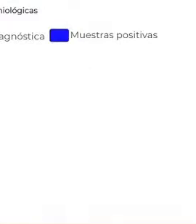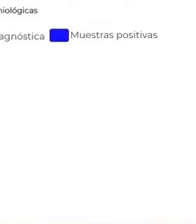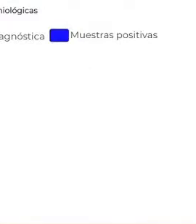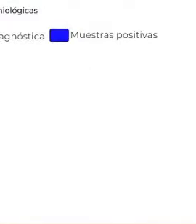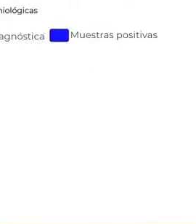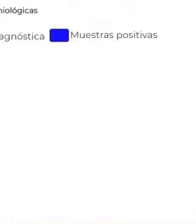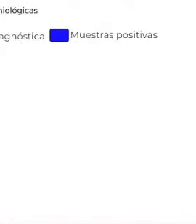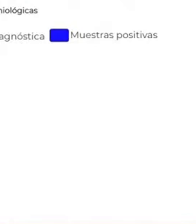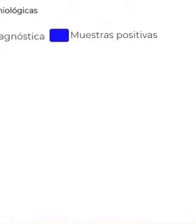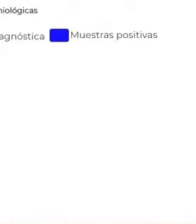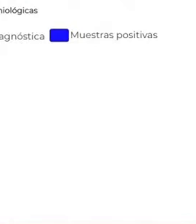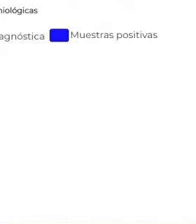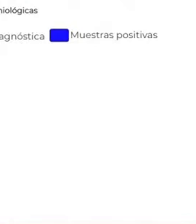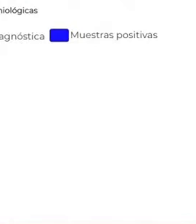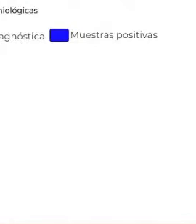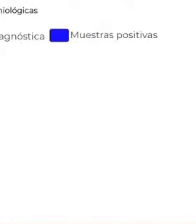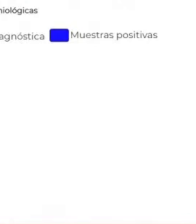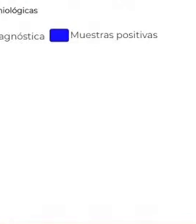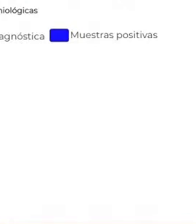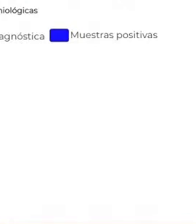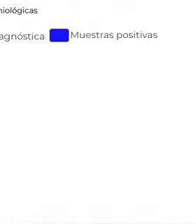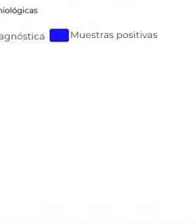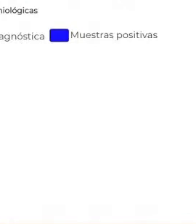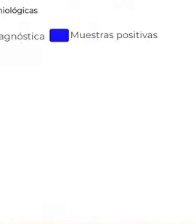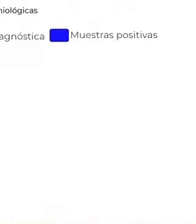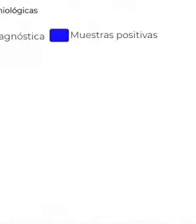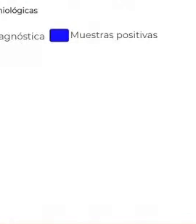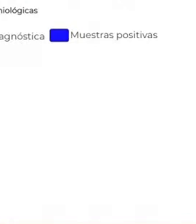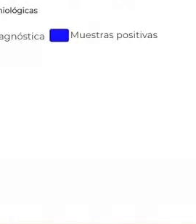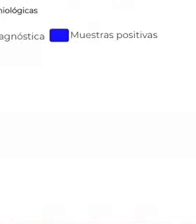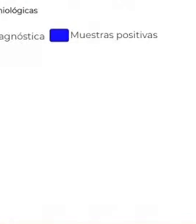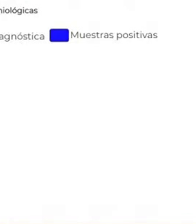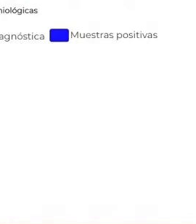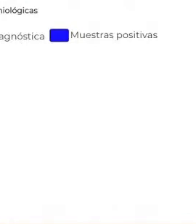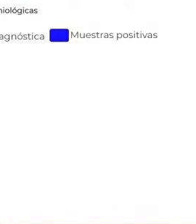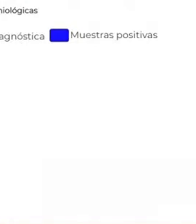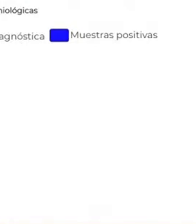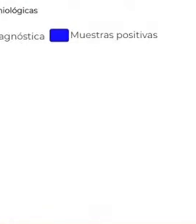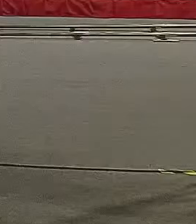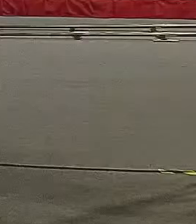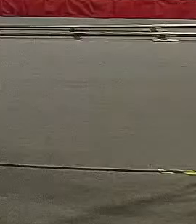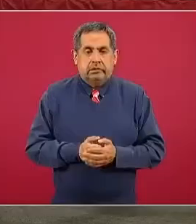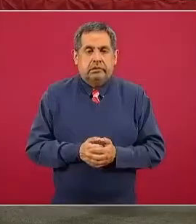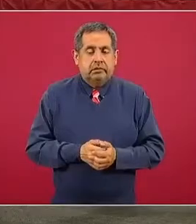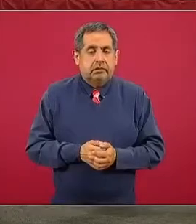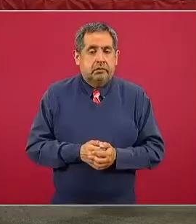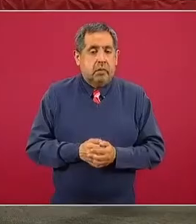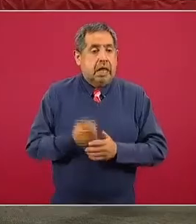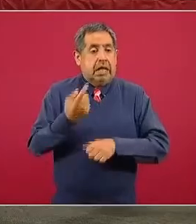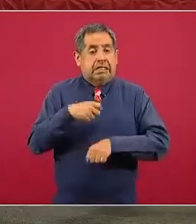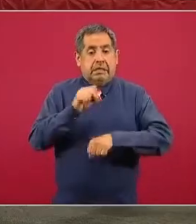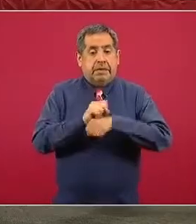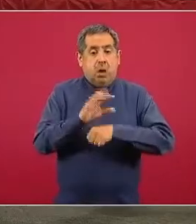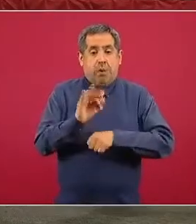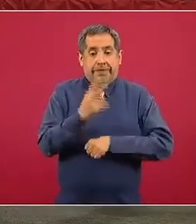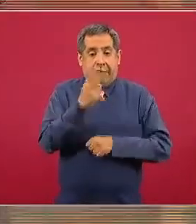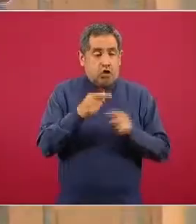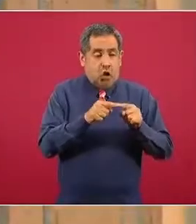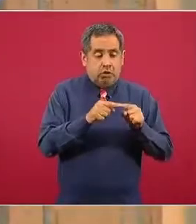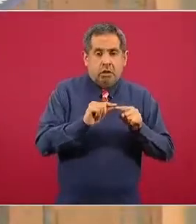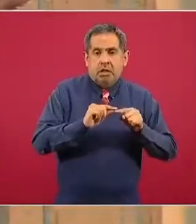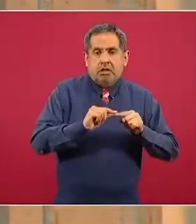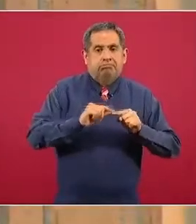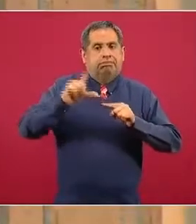al incremento de los casos estimados, y que inclusive para la semana 42 este incremento